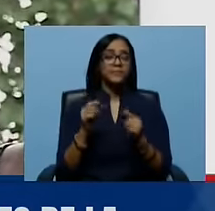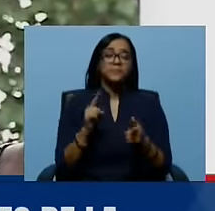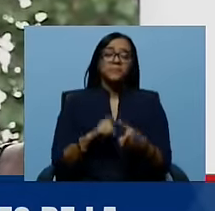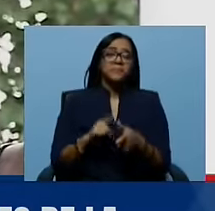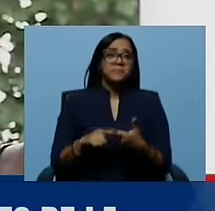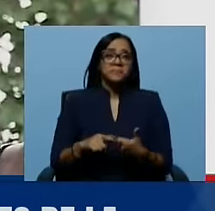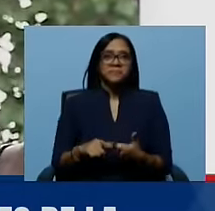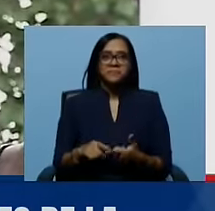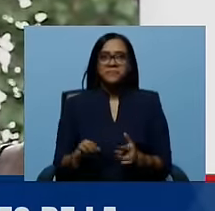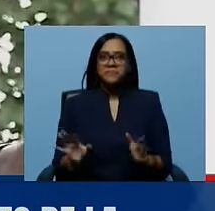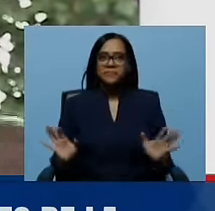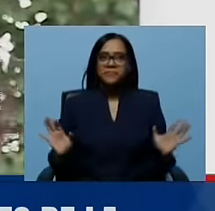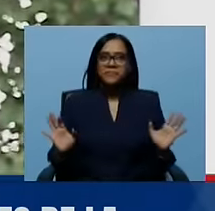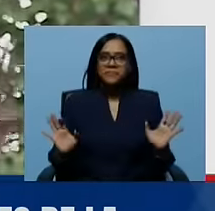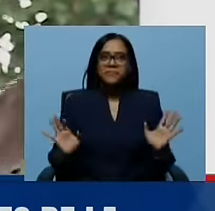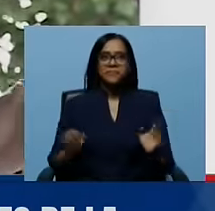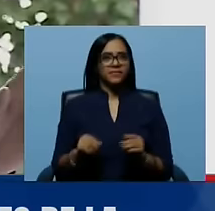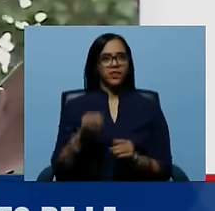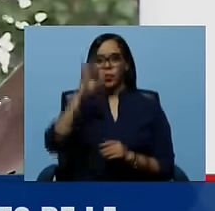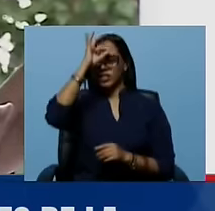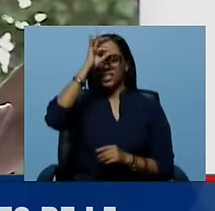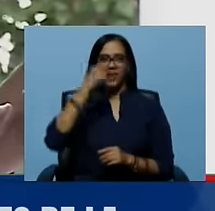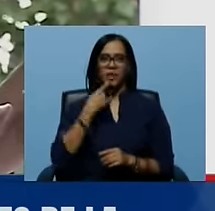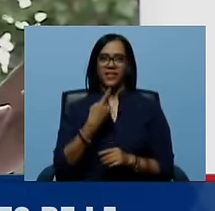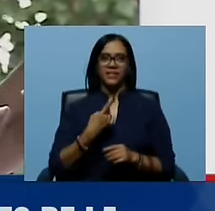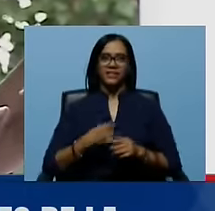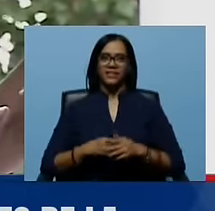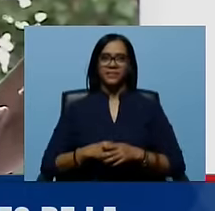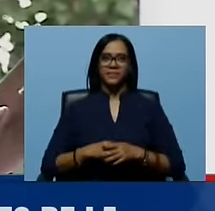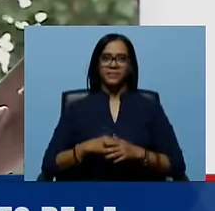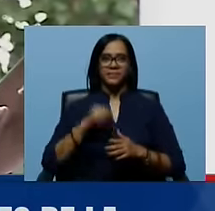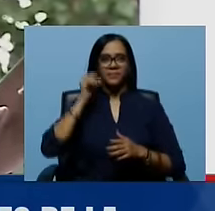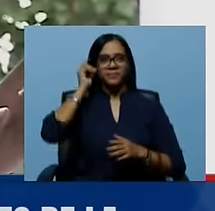sencillamente no sabe lo que dice.